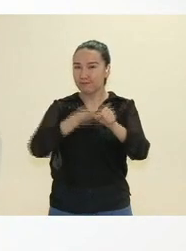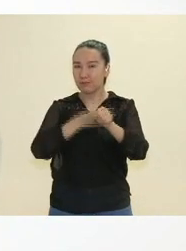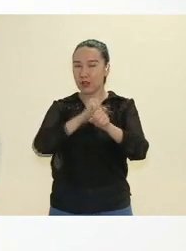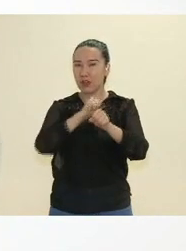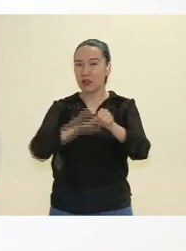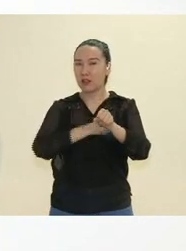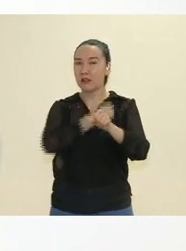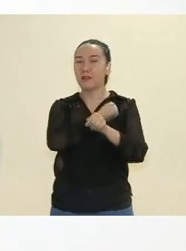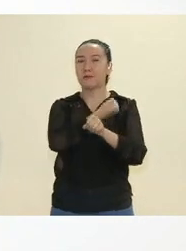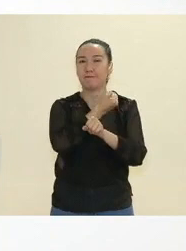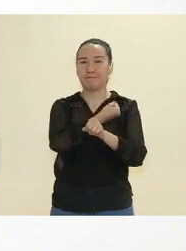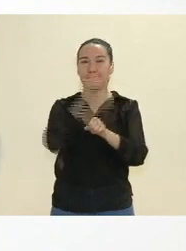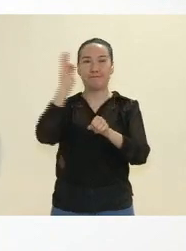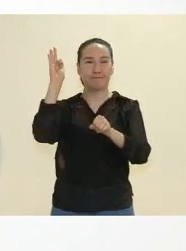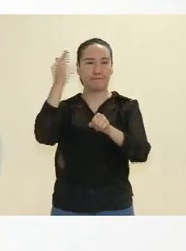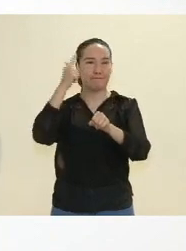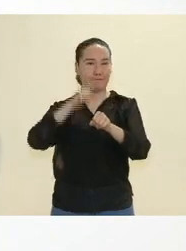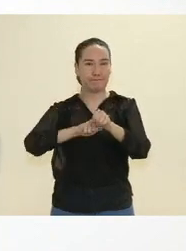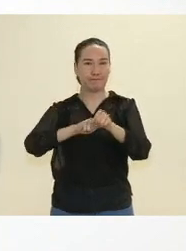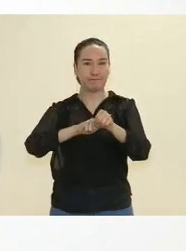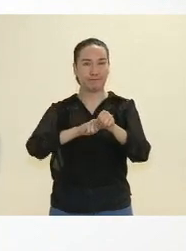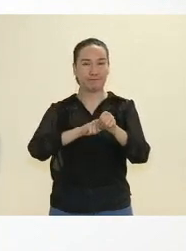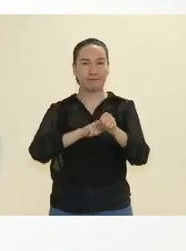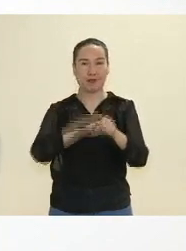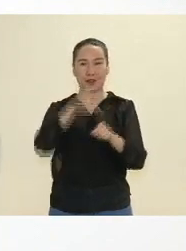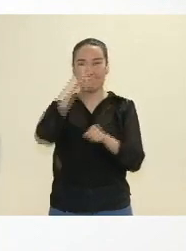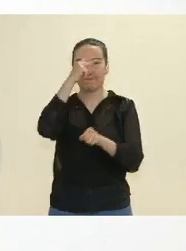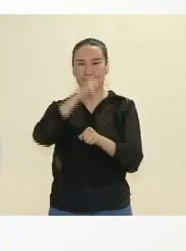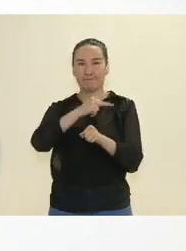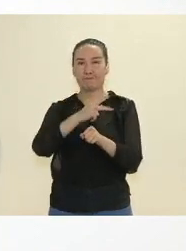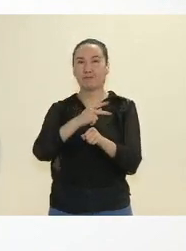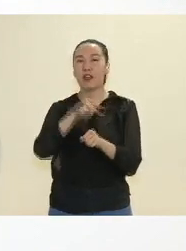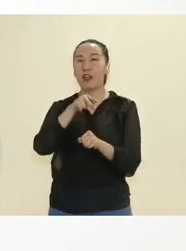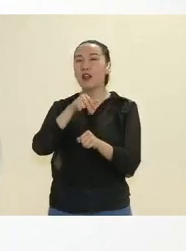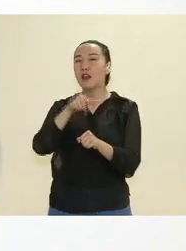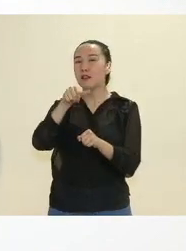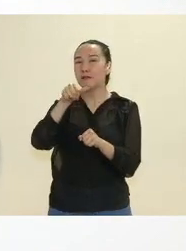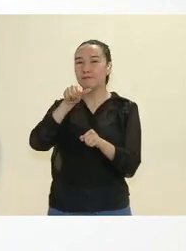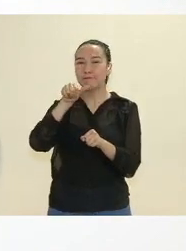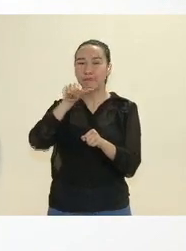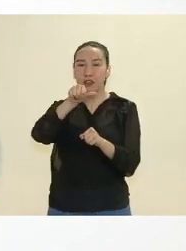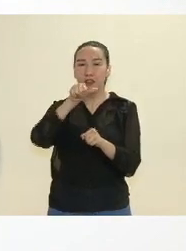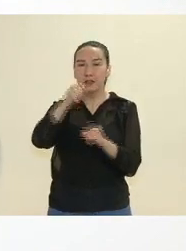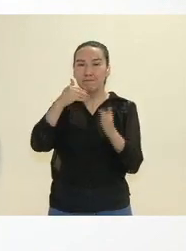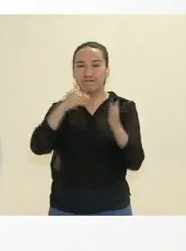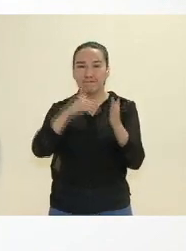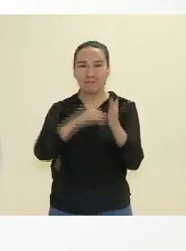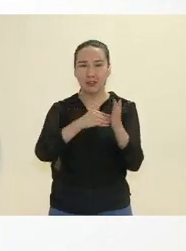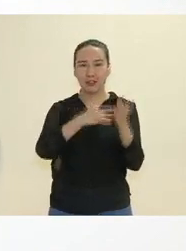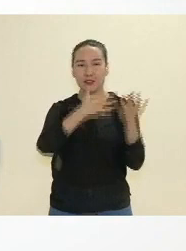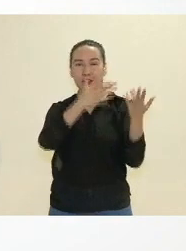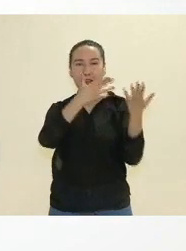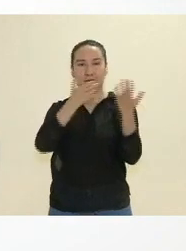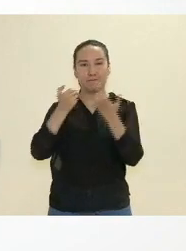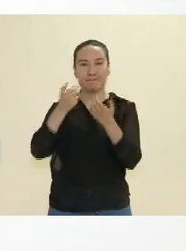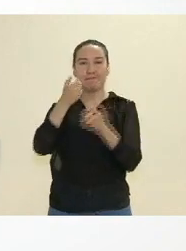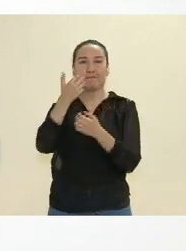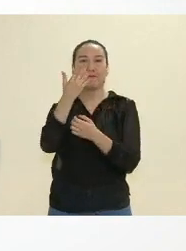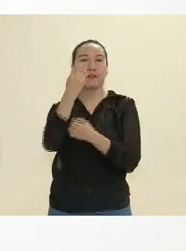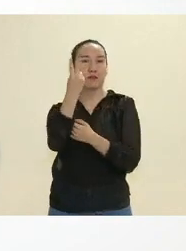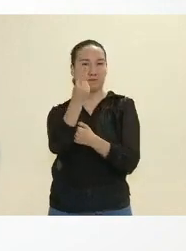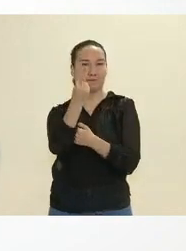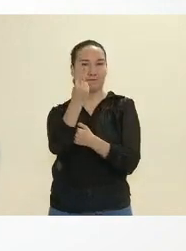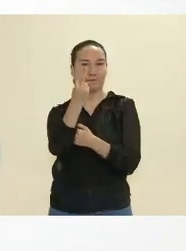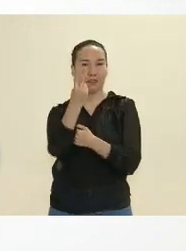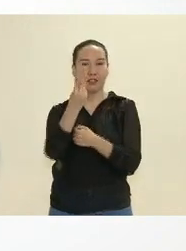que se relacionan con el número de contagios que se presentan en cada una de las entidades federativas la tonalidad verde